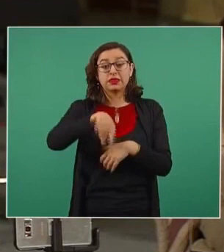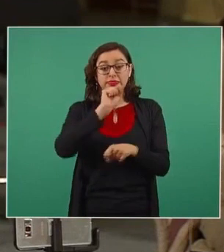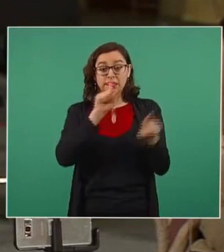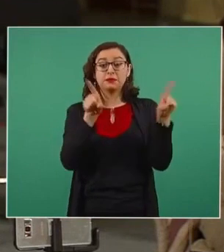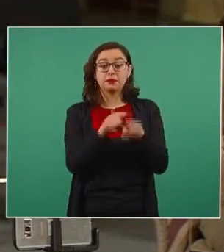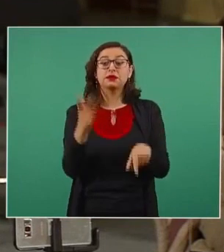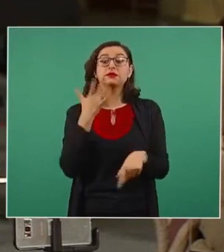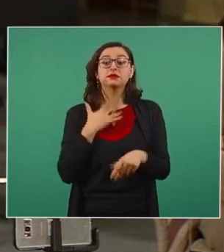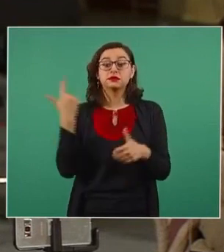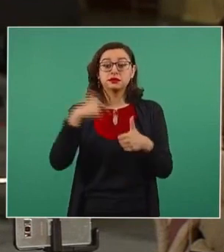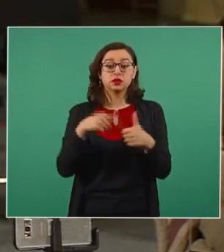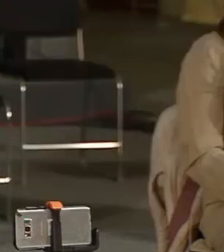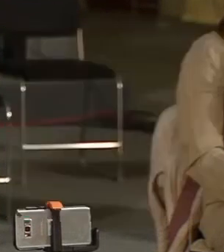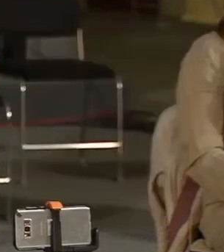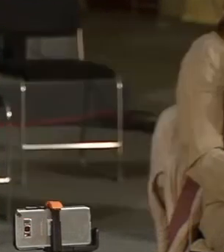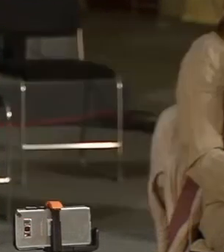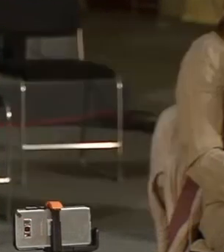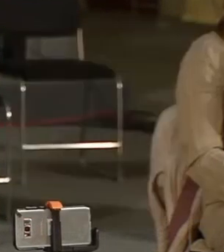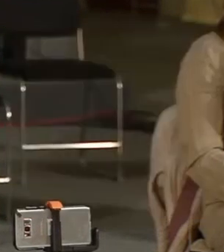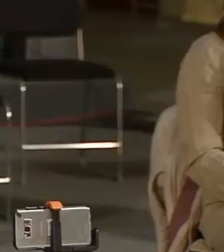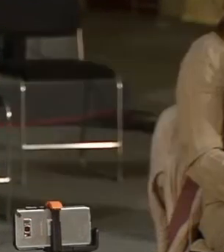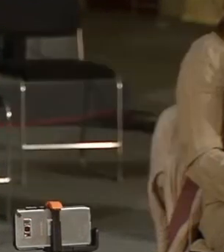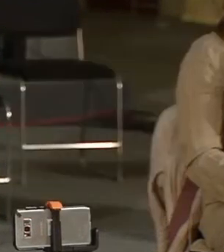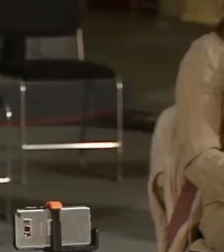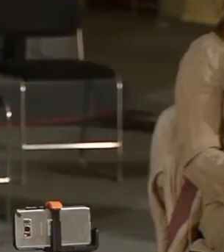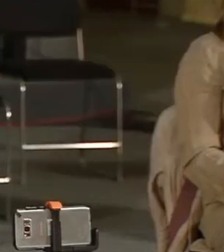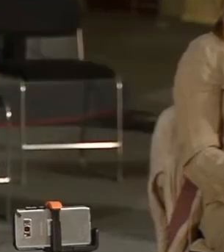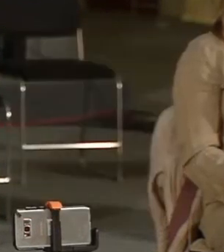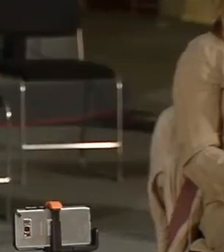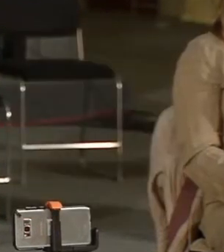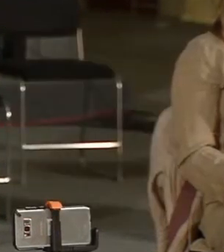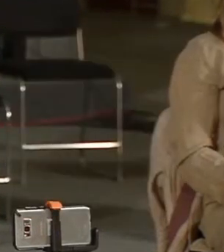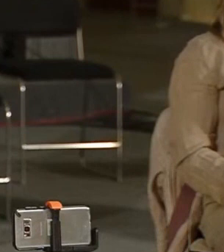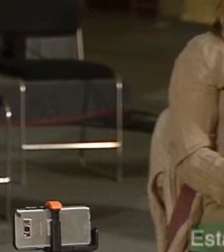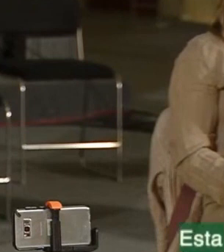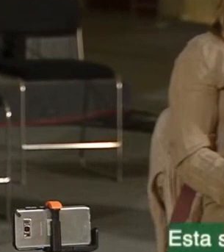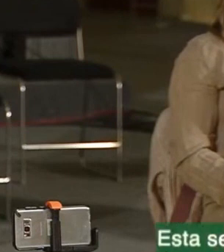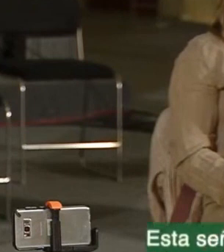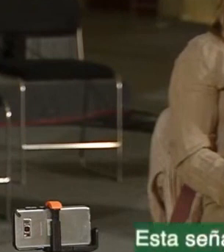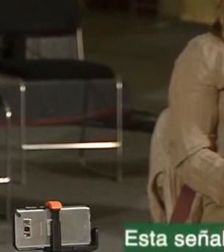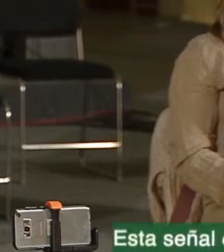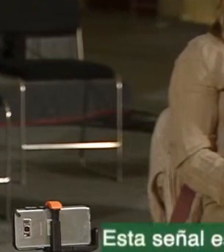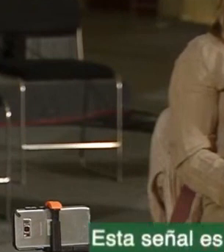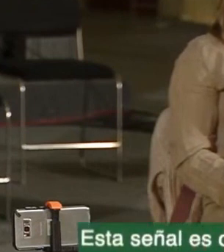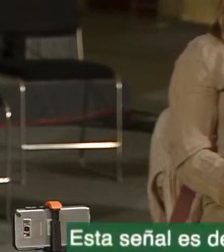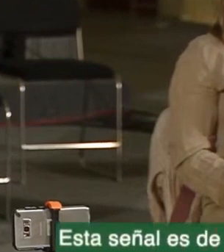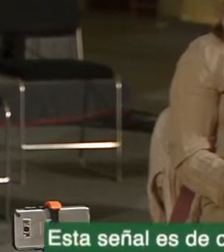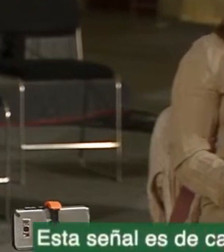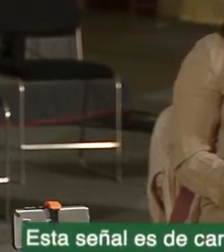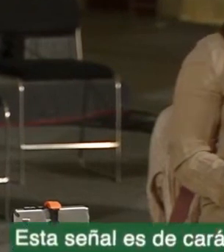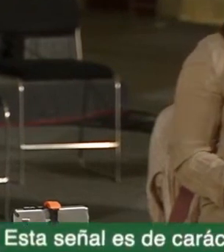y vínculos con el exgobernador Eugenio Hernández, actualmente preso en Almoloya por narcotráfico, y con